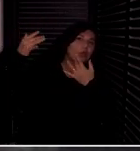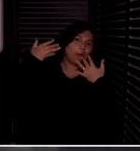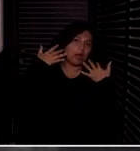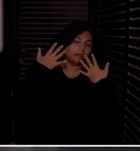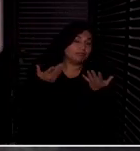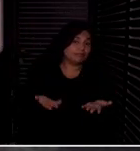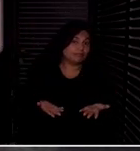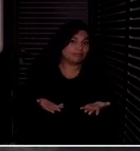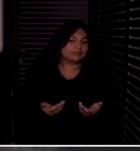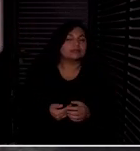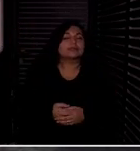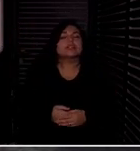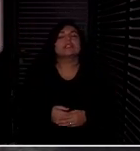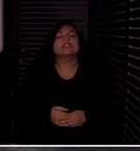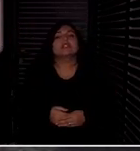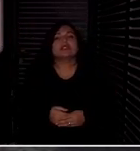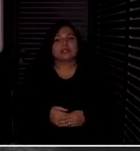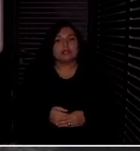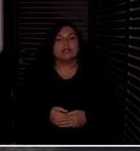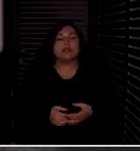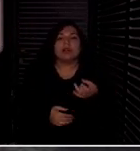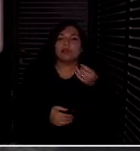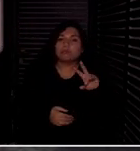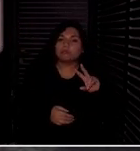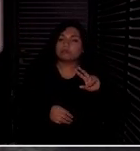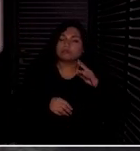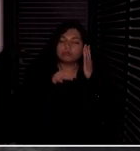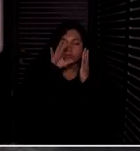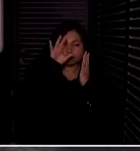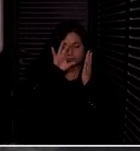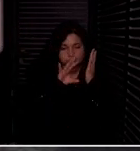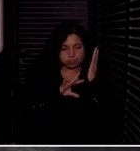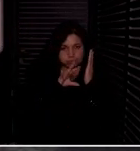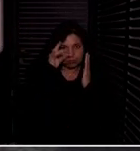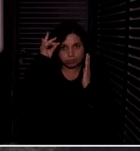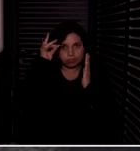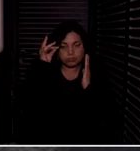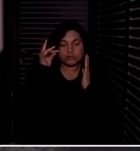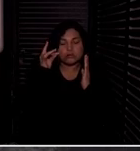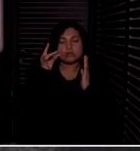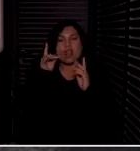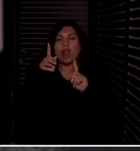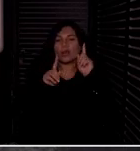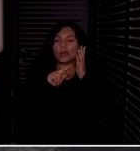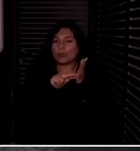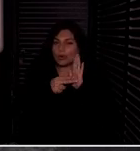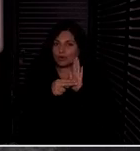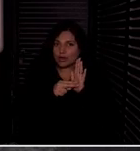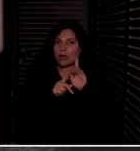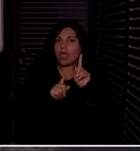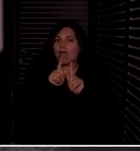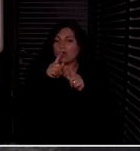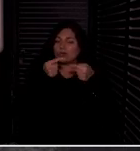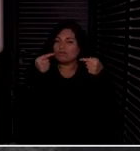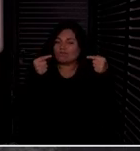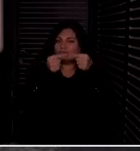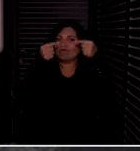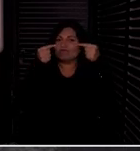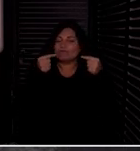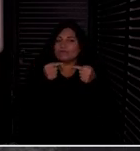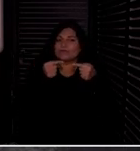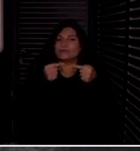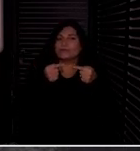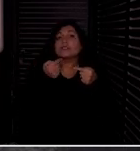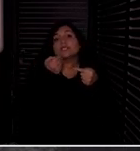certezas, les he dejado un diagnóstico muy sintético, algunos problemas, algunas contradicciones y algunas breves